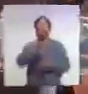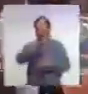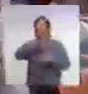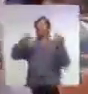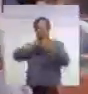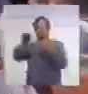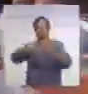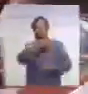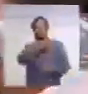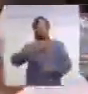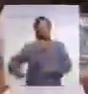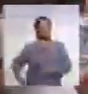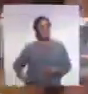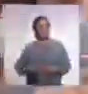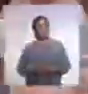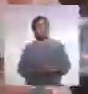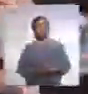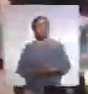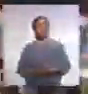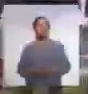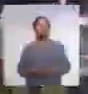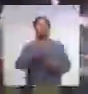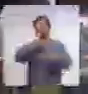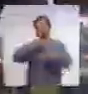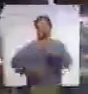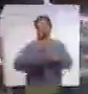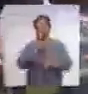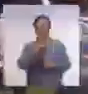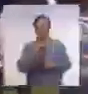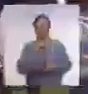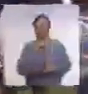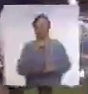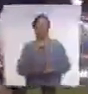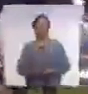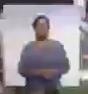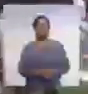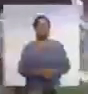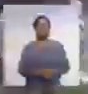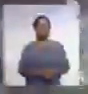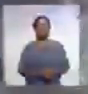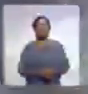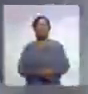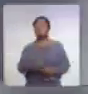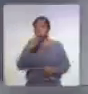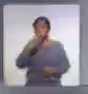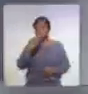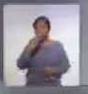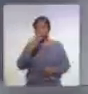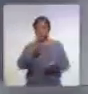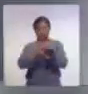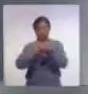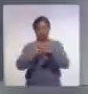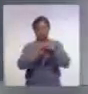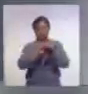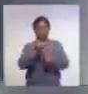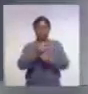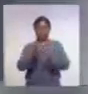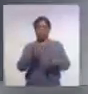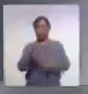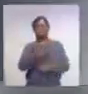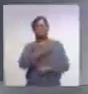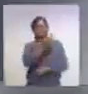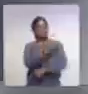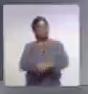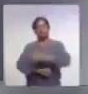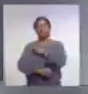municipios de la entidad. Carla Auditorio, ese es mi reporte. Muy bien, Adam, muchísimas gracias por esta información. Que tengas buena